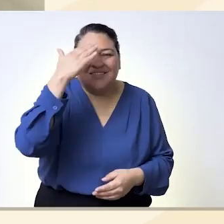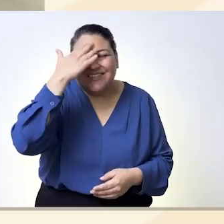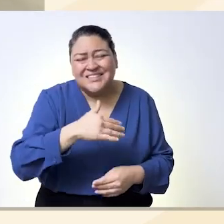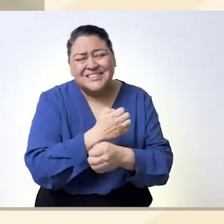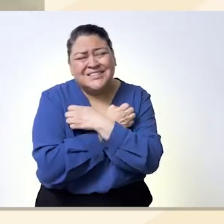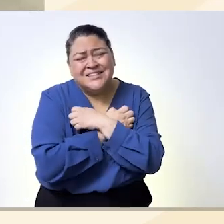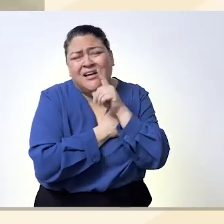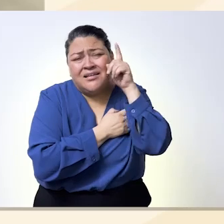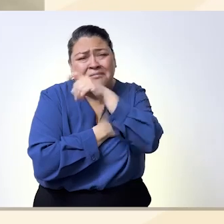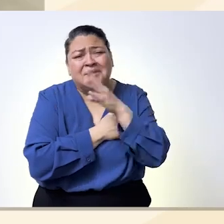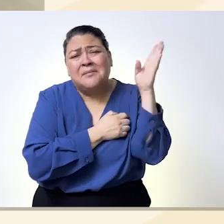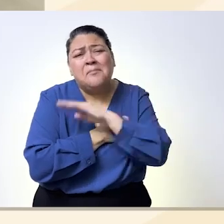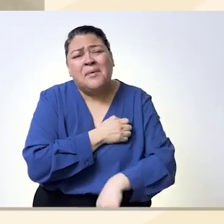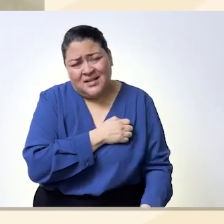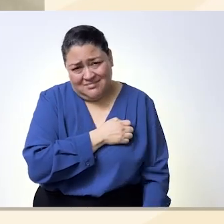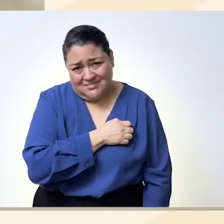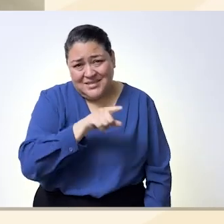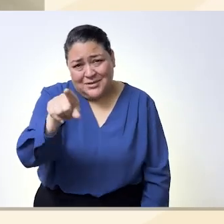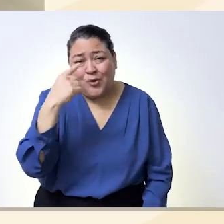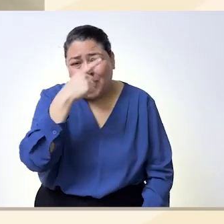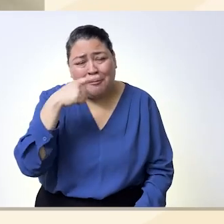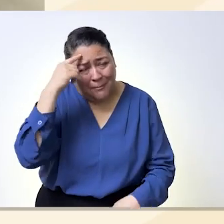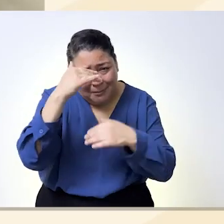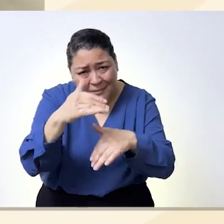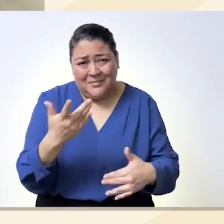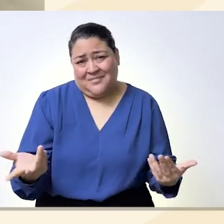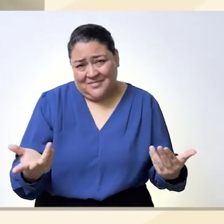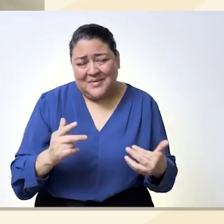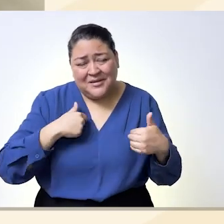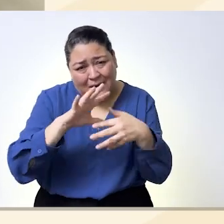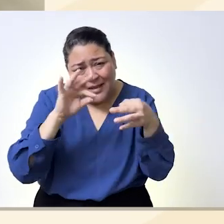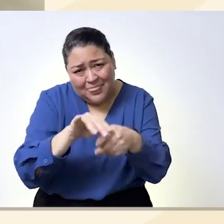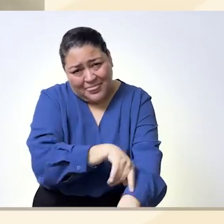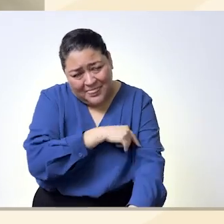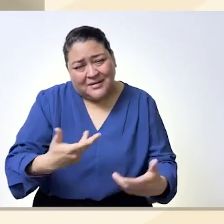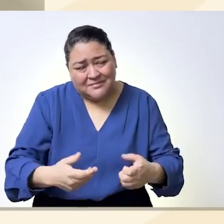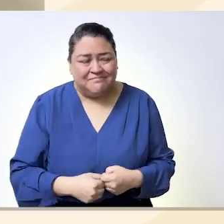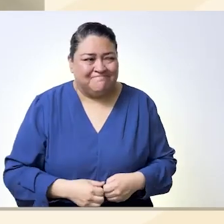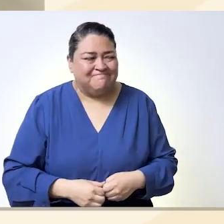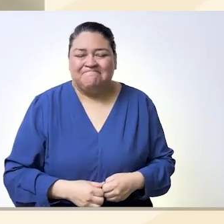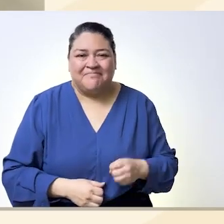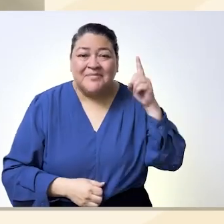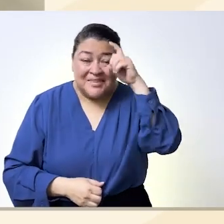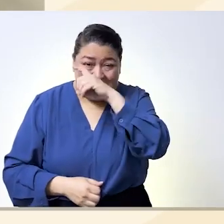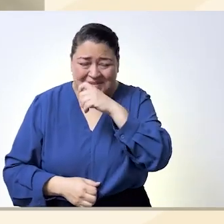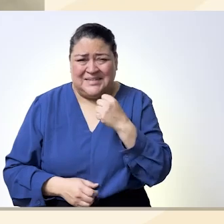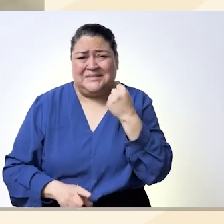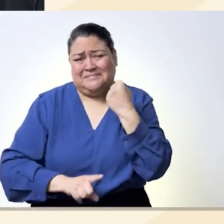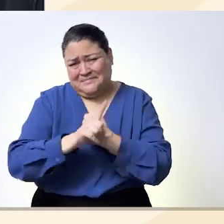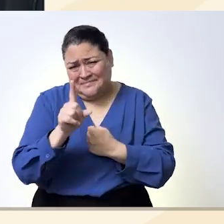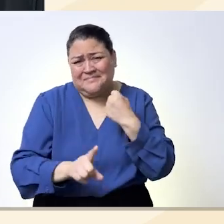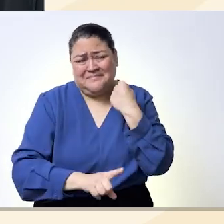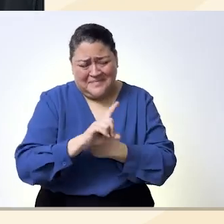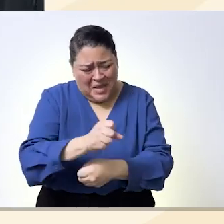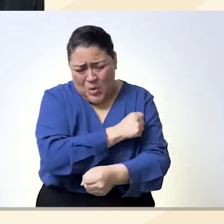pero, o sea, es que yo creo que es uno de los primeros grandes sistemas de violencia con los que se topa una